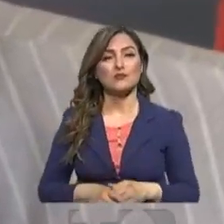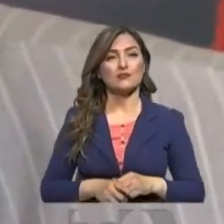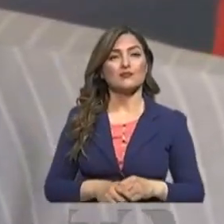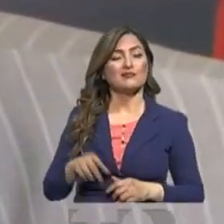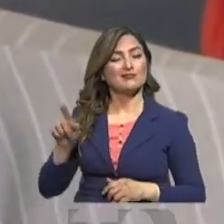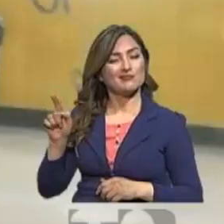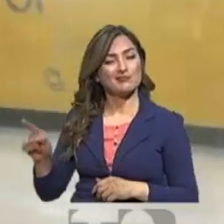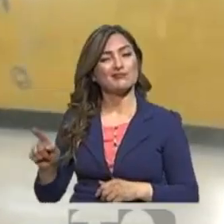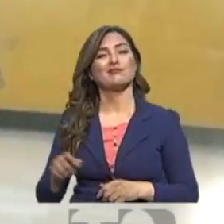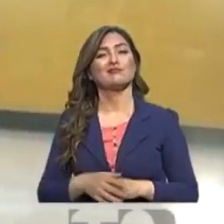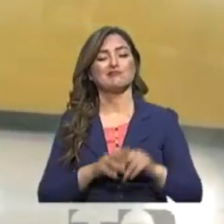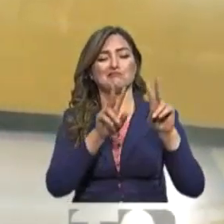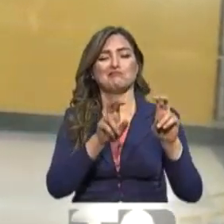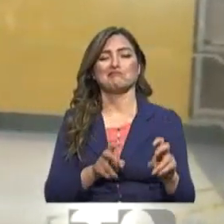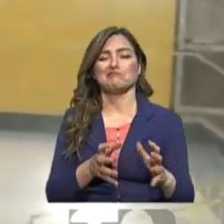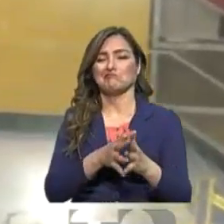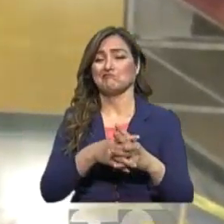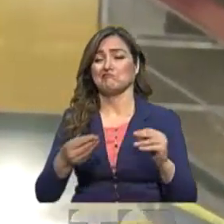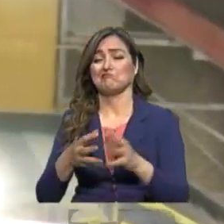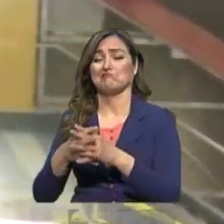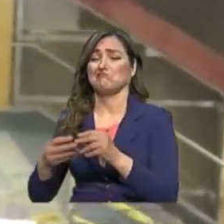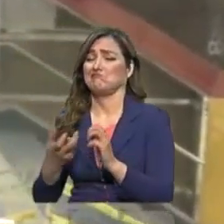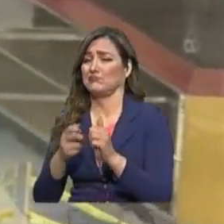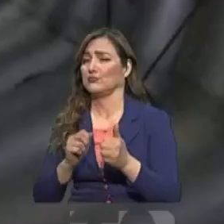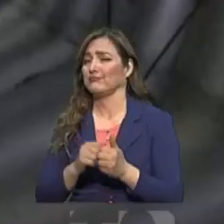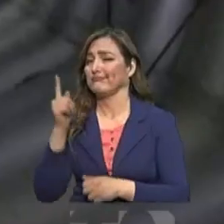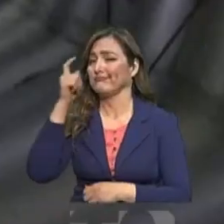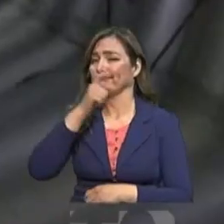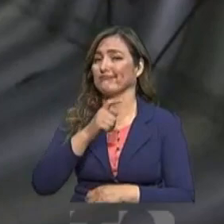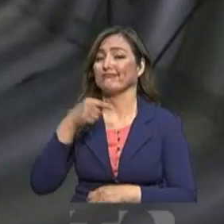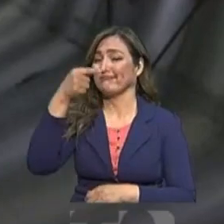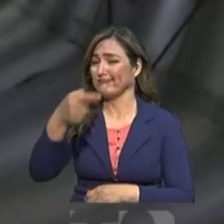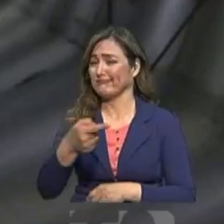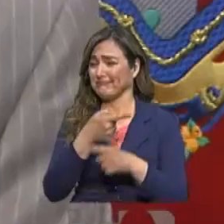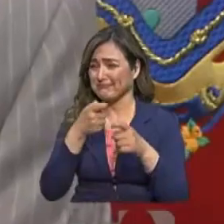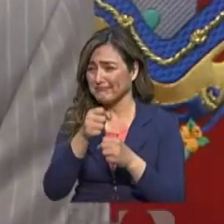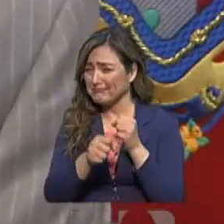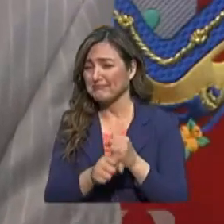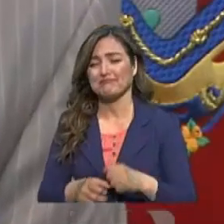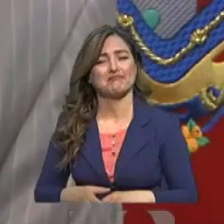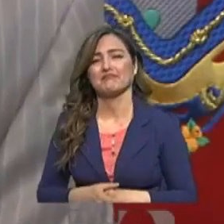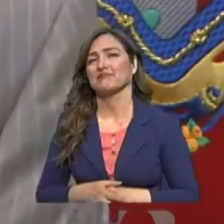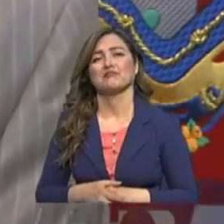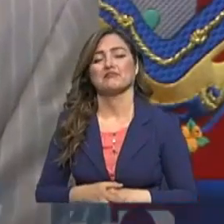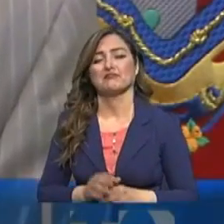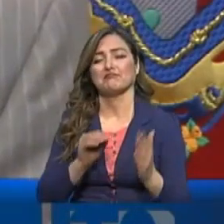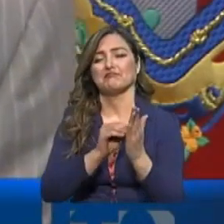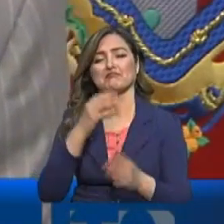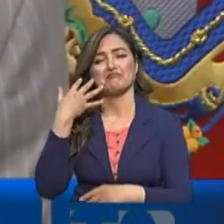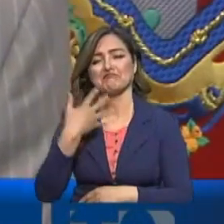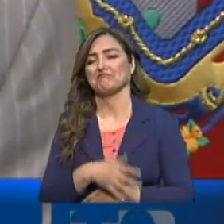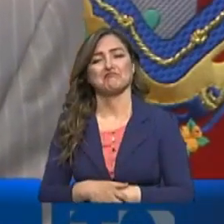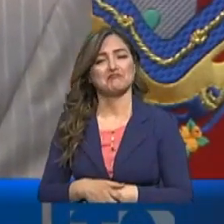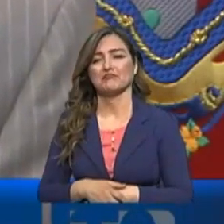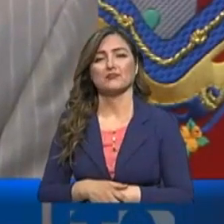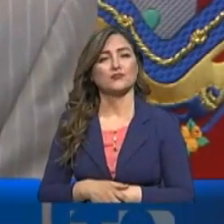para Guarderas hay muchos temas que deben resolverse y que va a ser difícil entregar en ese lapso. No quiero poner fecha, lo he